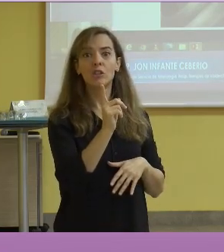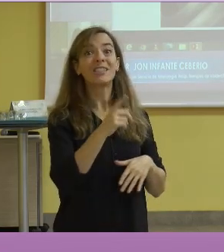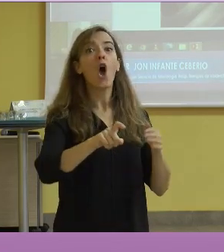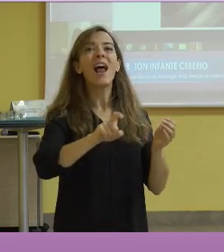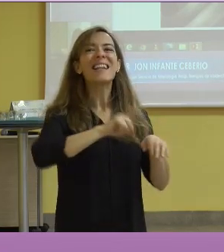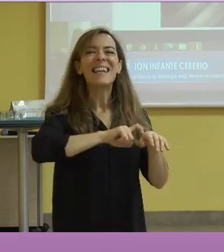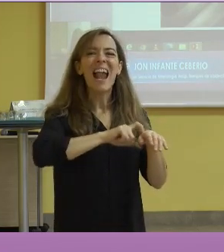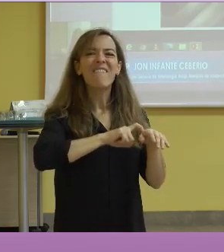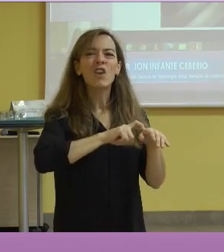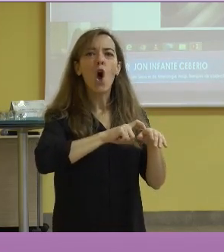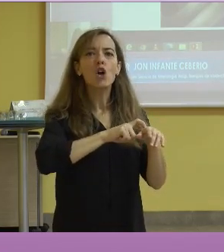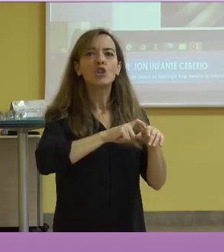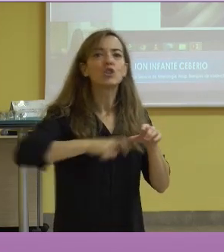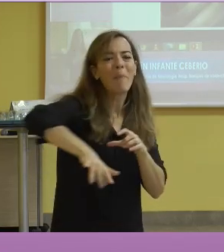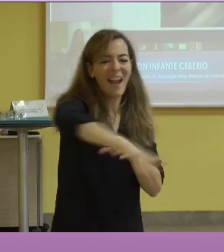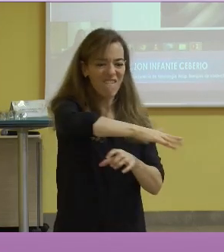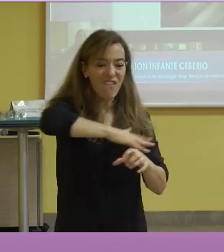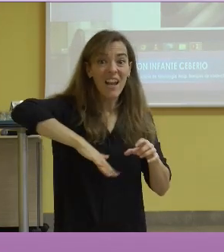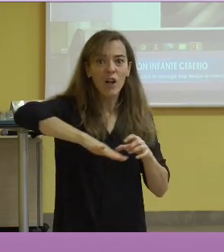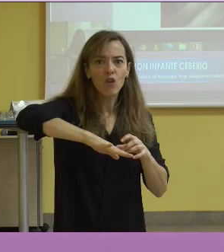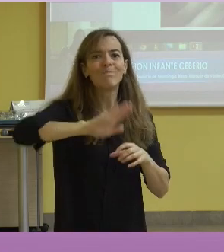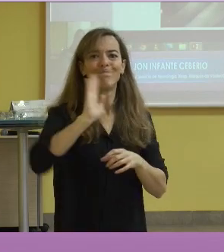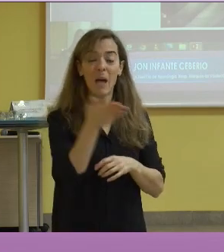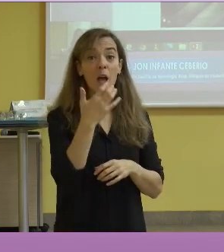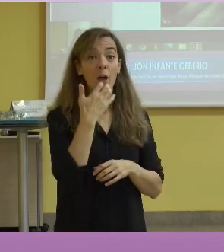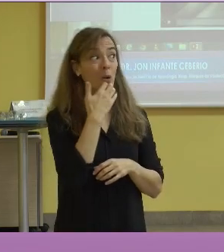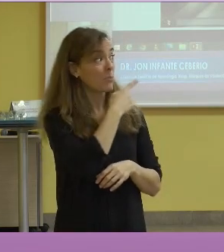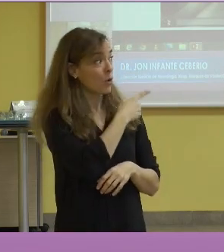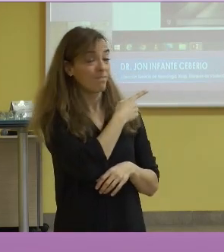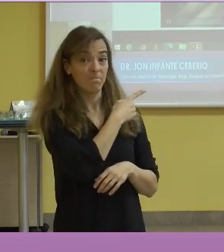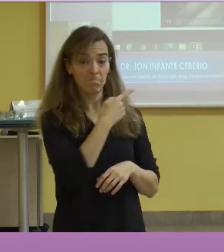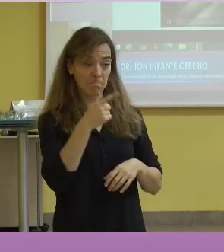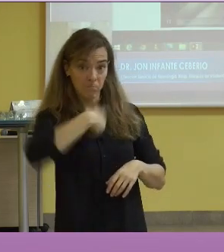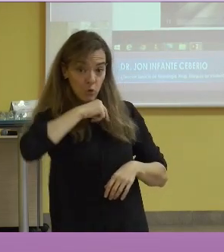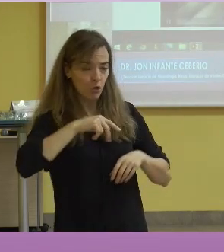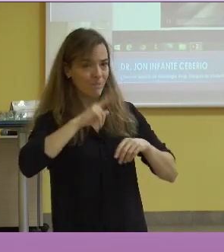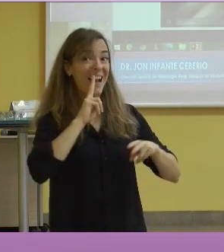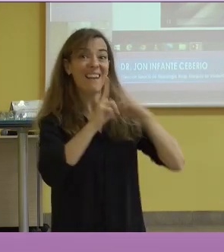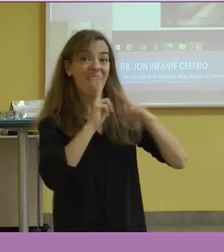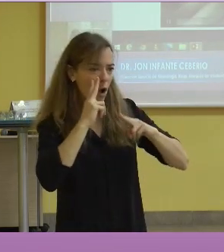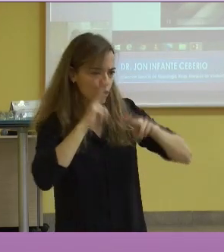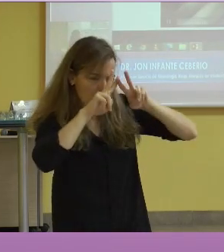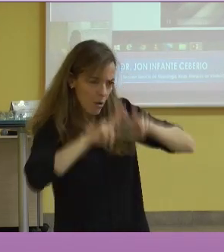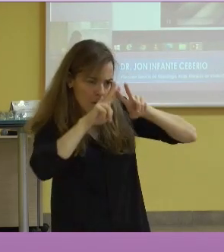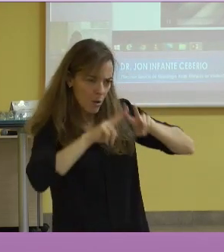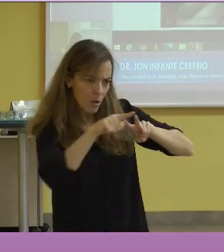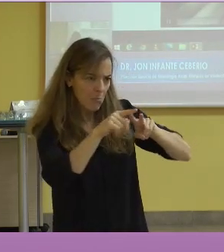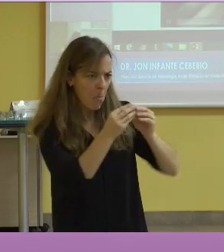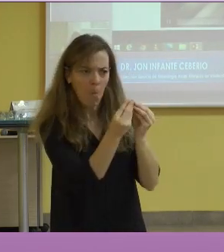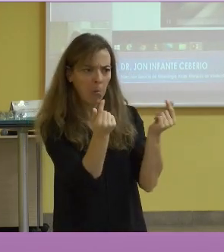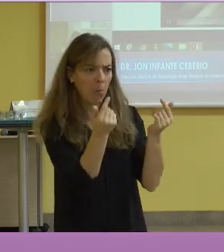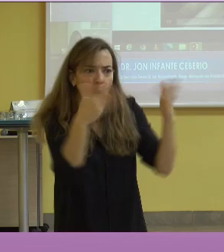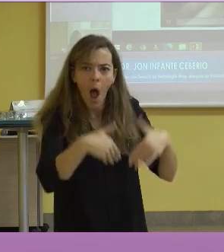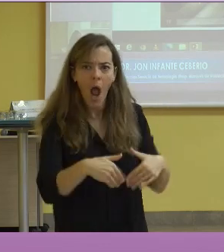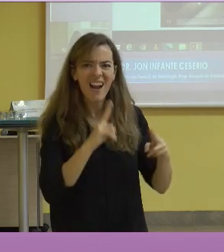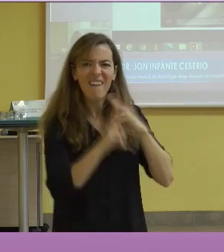nervios periféricos. Tienen neuropatía. En estos pacientes, pues cuando exploramos los reflejos osteotendinosos, estos han desaparecido.